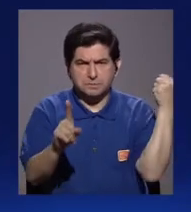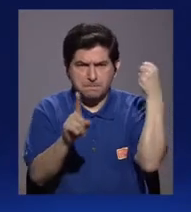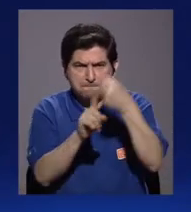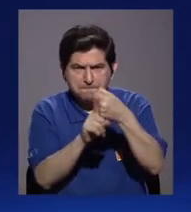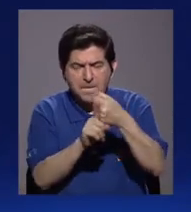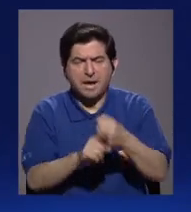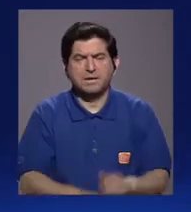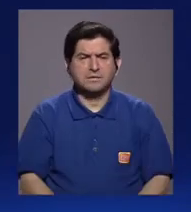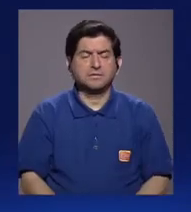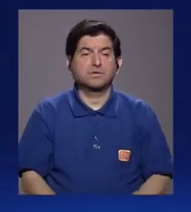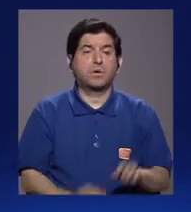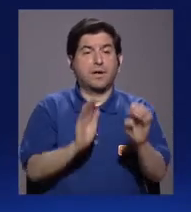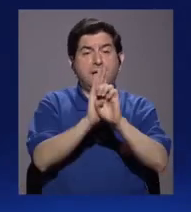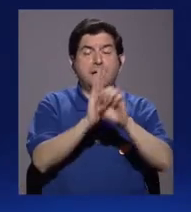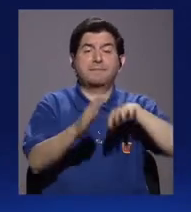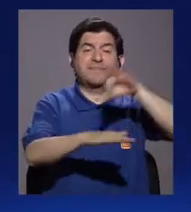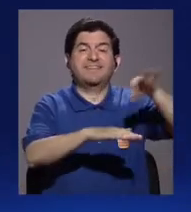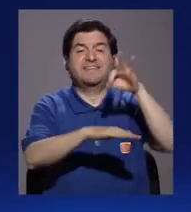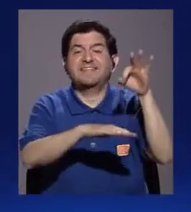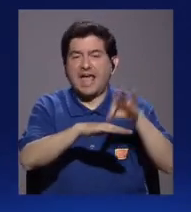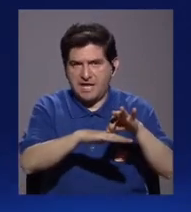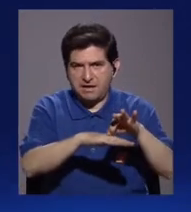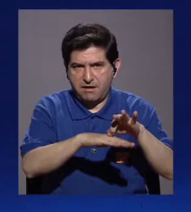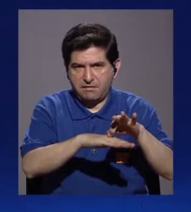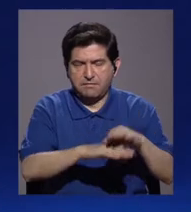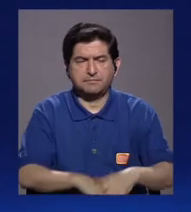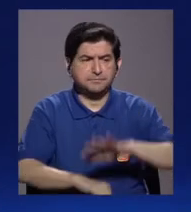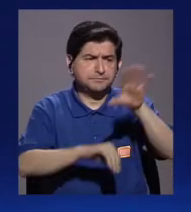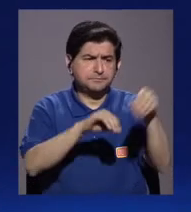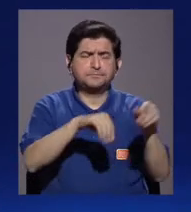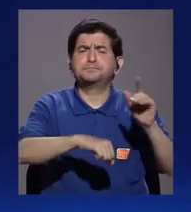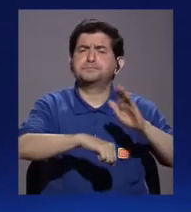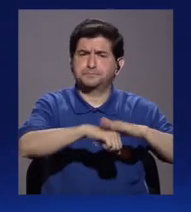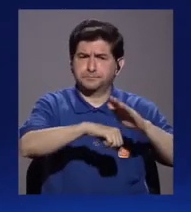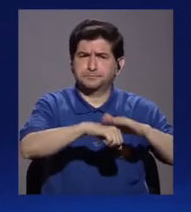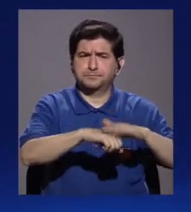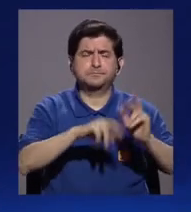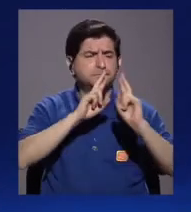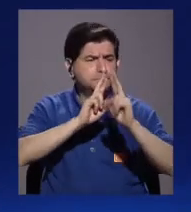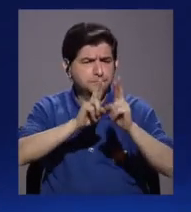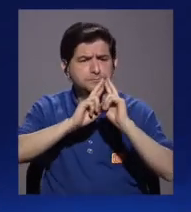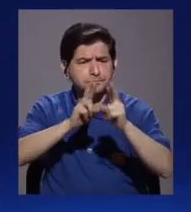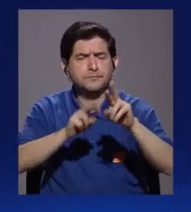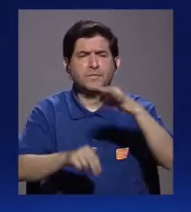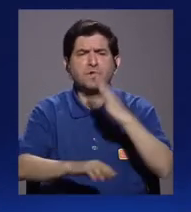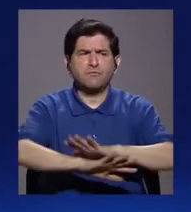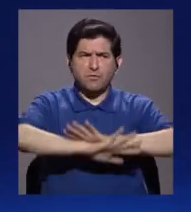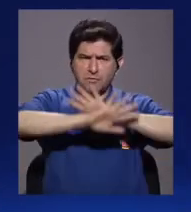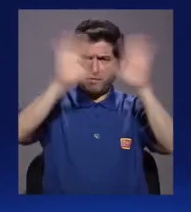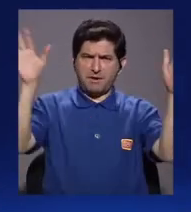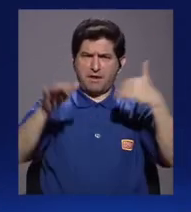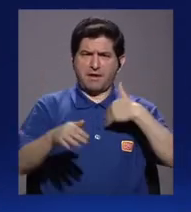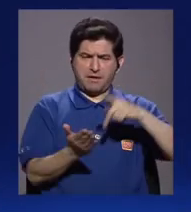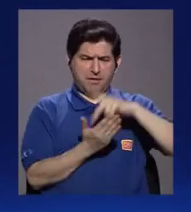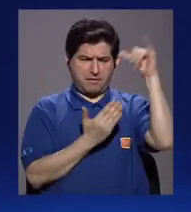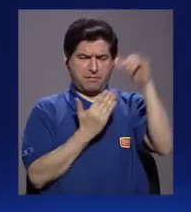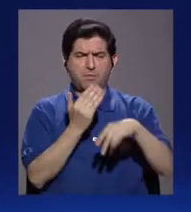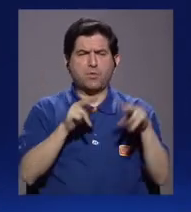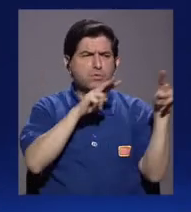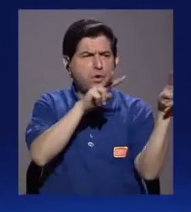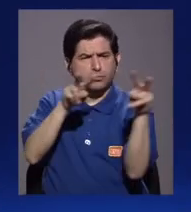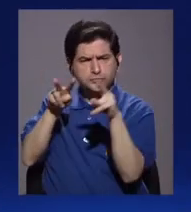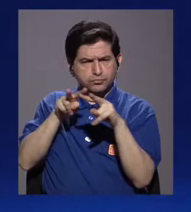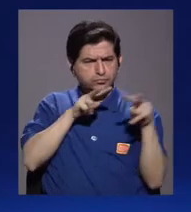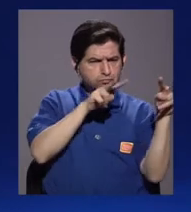empiezan cómo empieza en donde se origina hay muchos lugares donde debido a la poca seguridad a veces no se atienden los